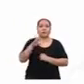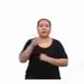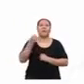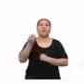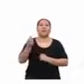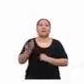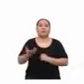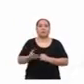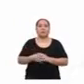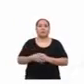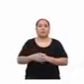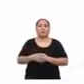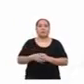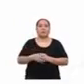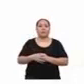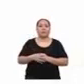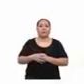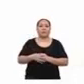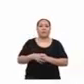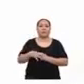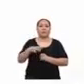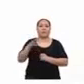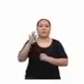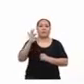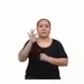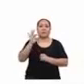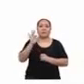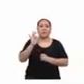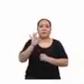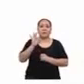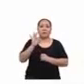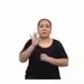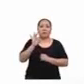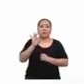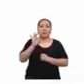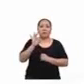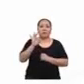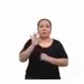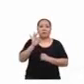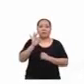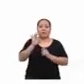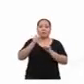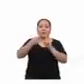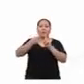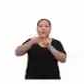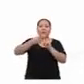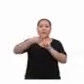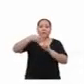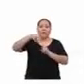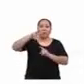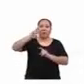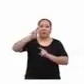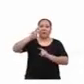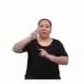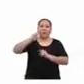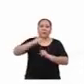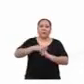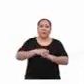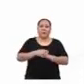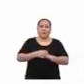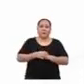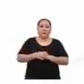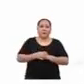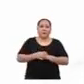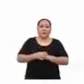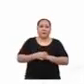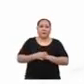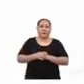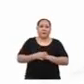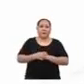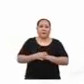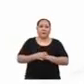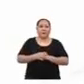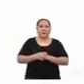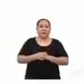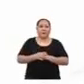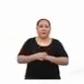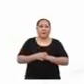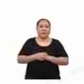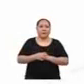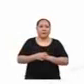se obtuvo de juntar o sumar las frecuencias simples hasta la fila 2, que eran 16 y